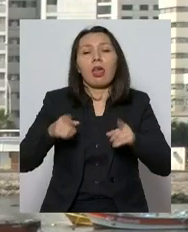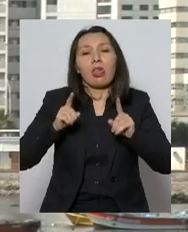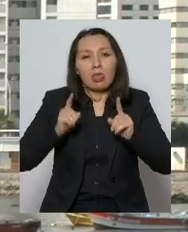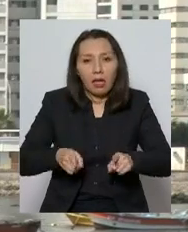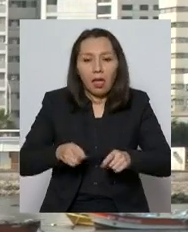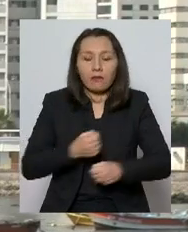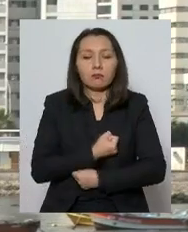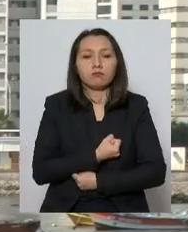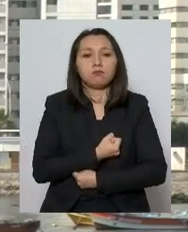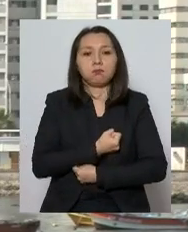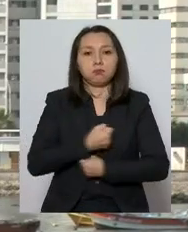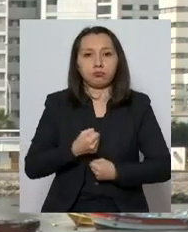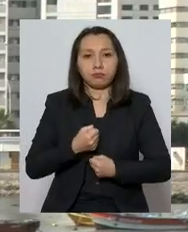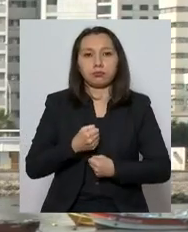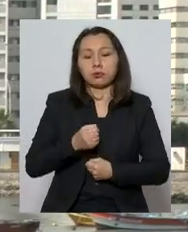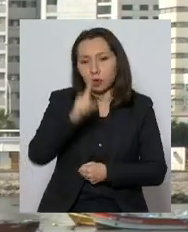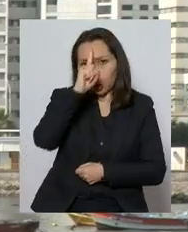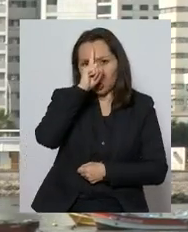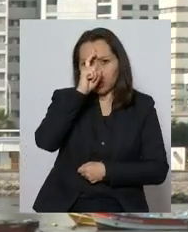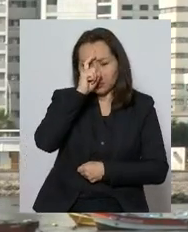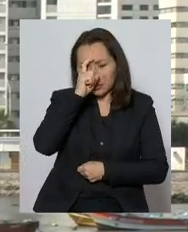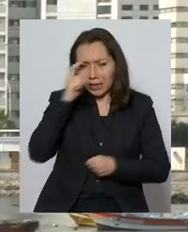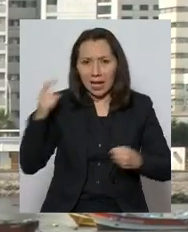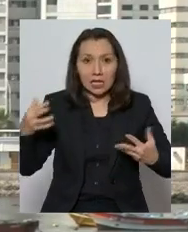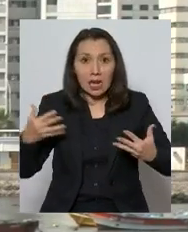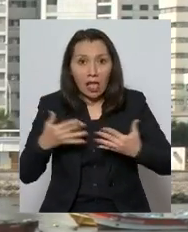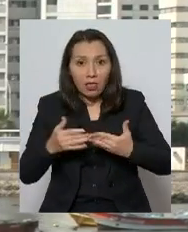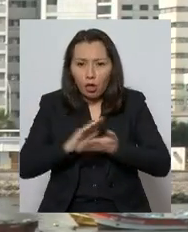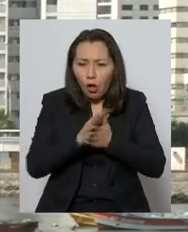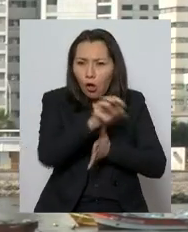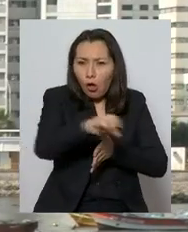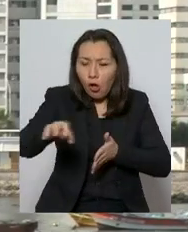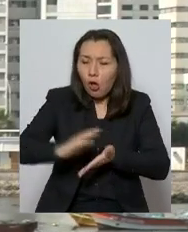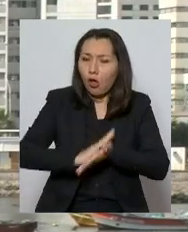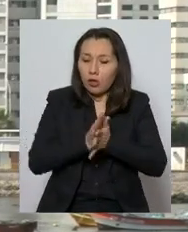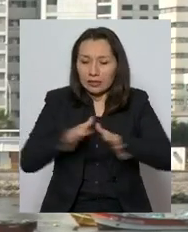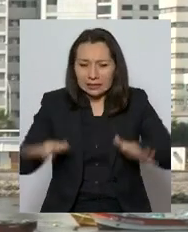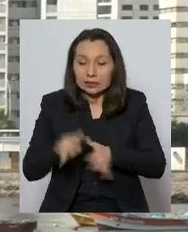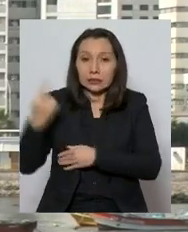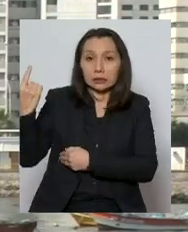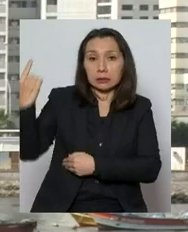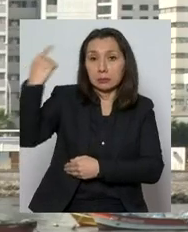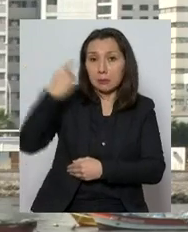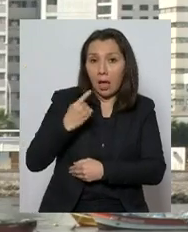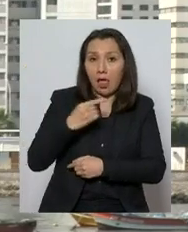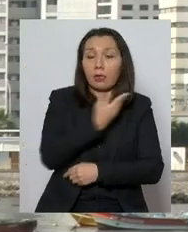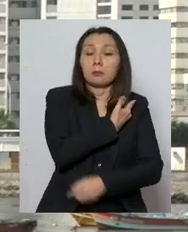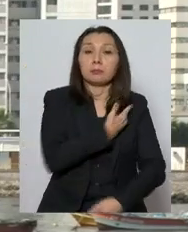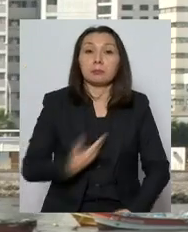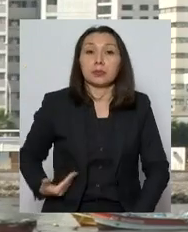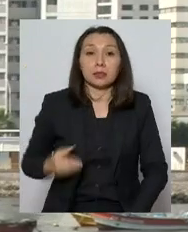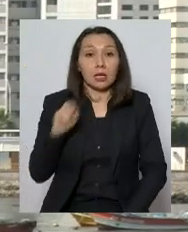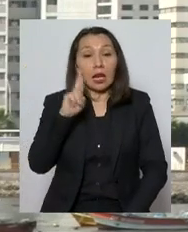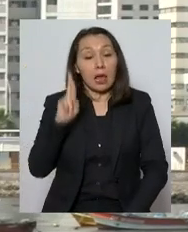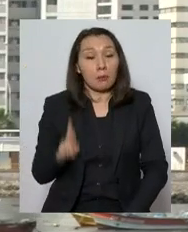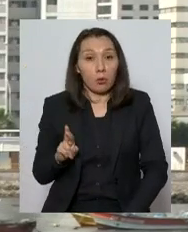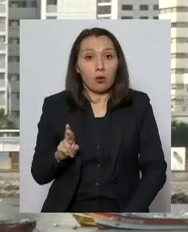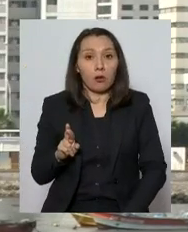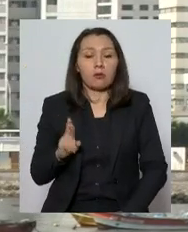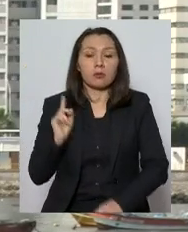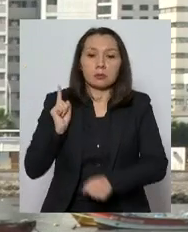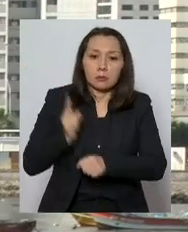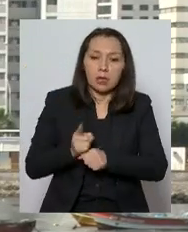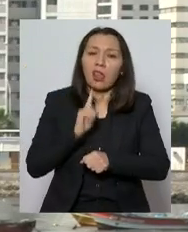que fortalecer nuestra red a como dé lugar, y así nos lo ha mandado el presidente de la República,